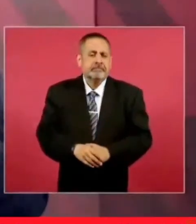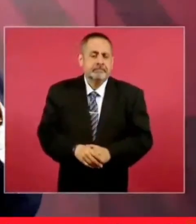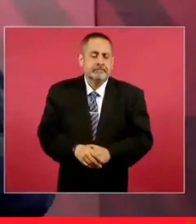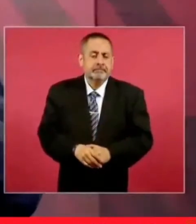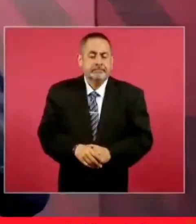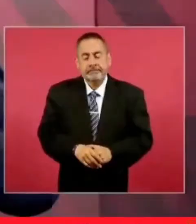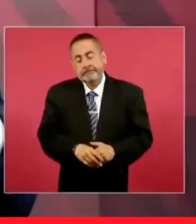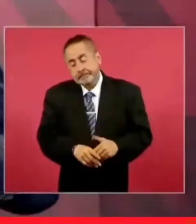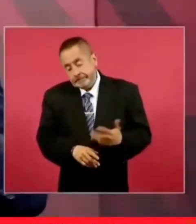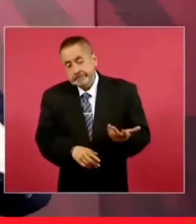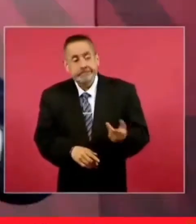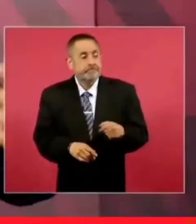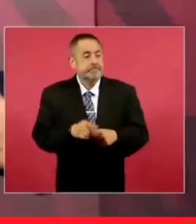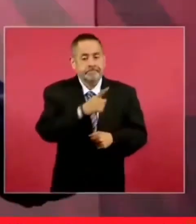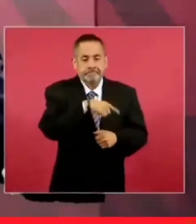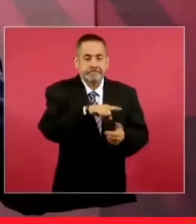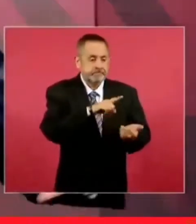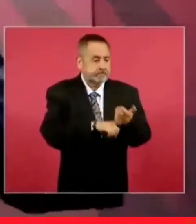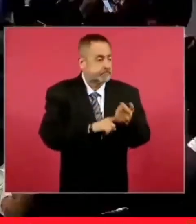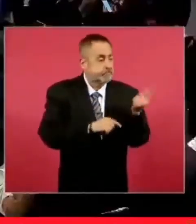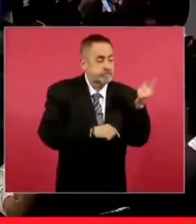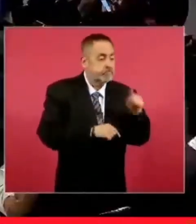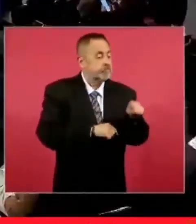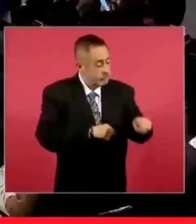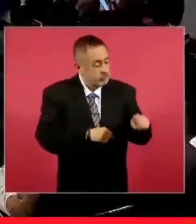Pero es porque le están pidiendo